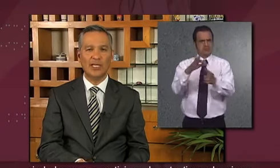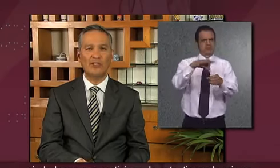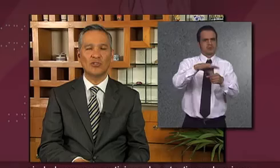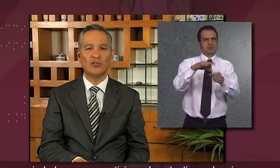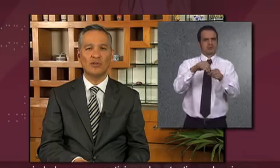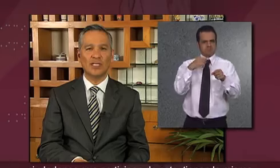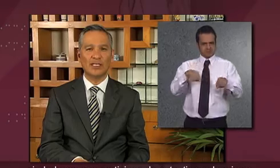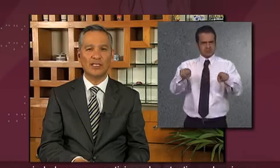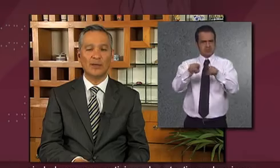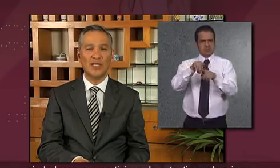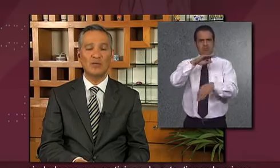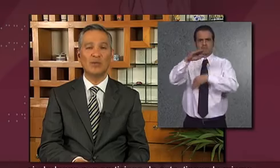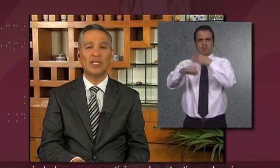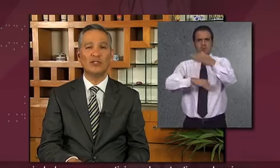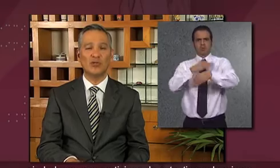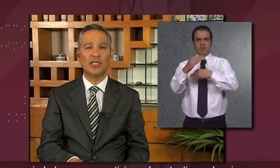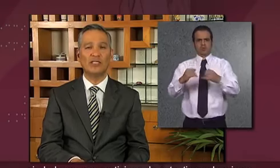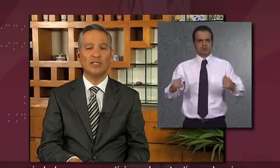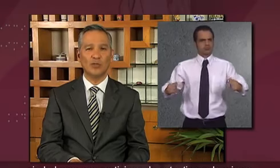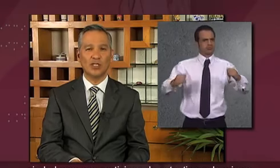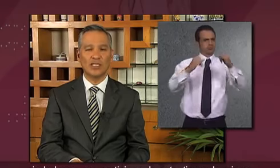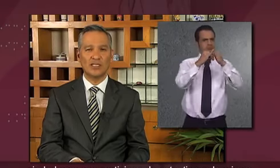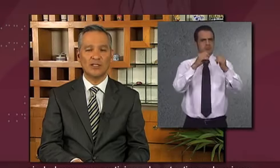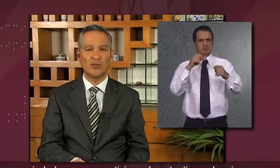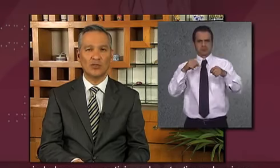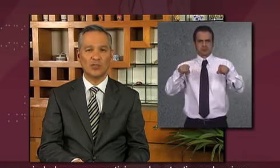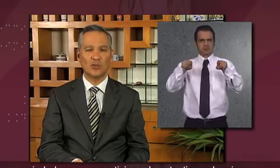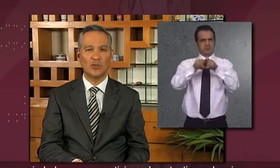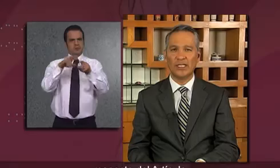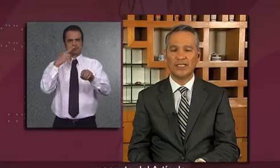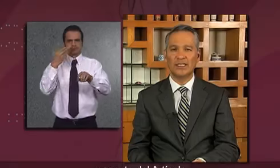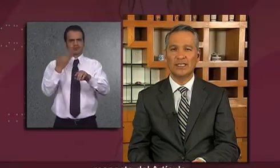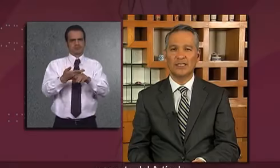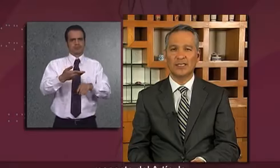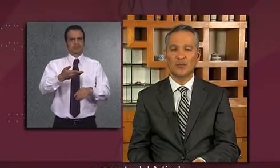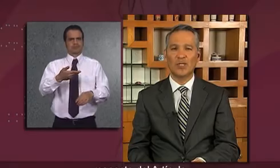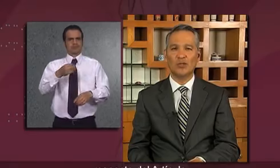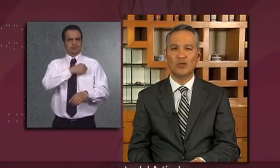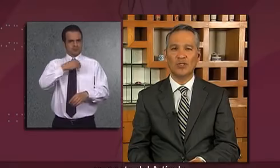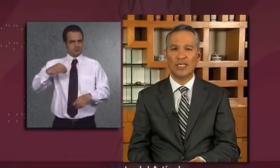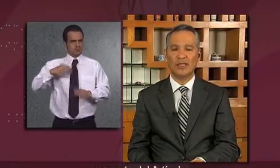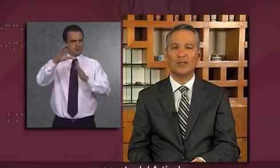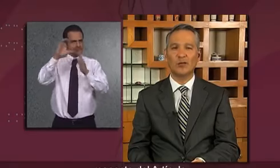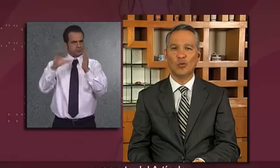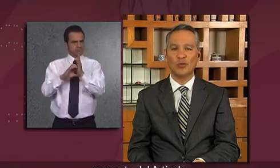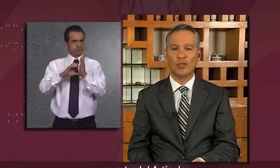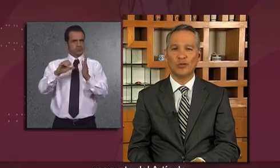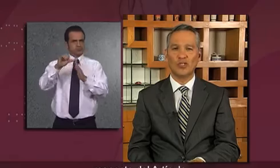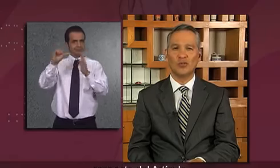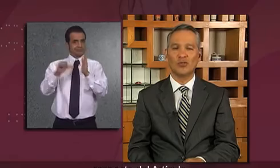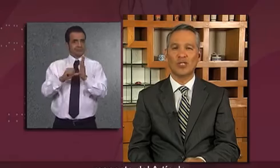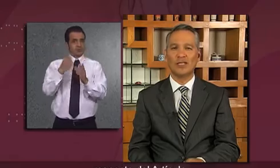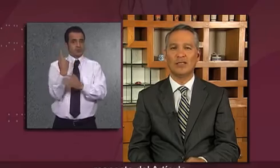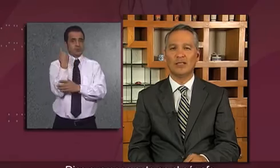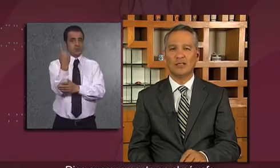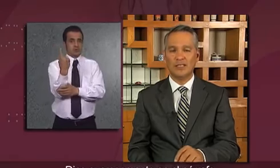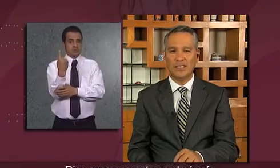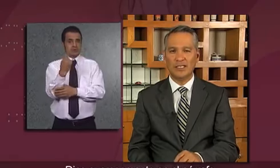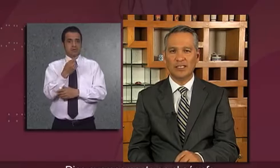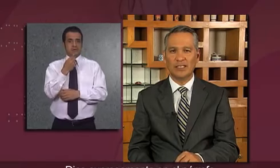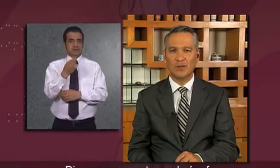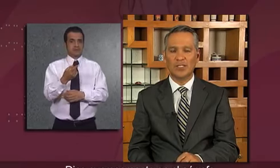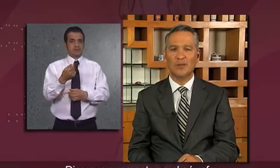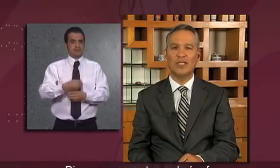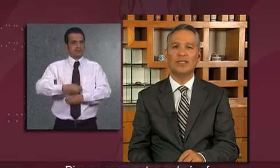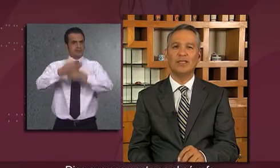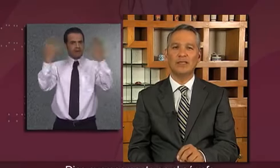tienen la obligación, la misma obligación que tenemos las instituciones públicas respecto del artículo 1 constitucional.